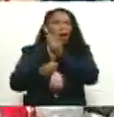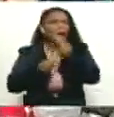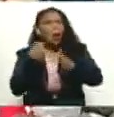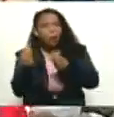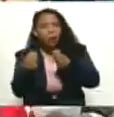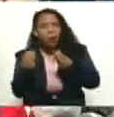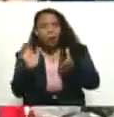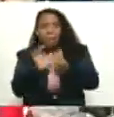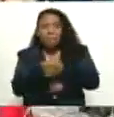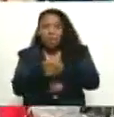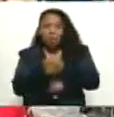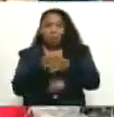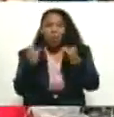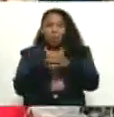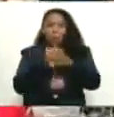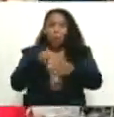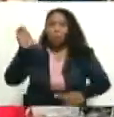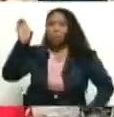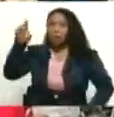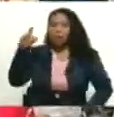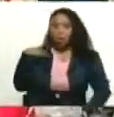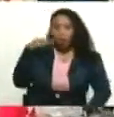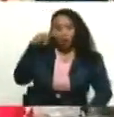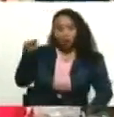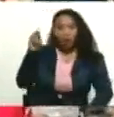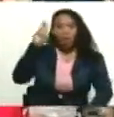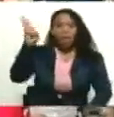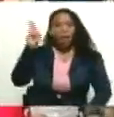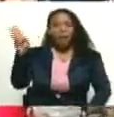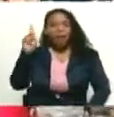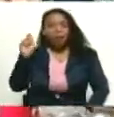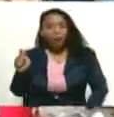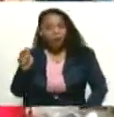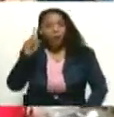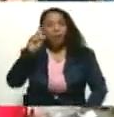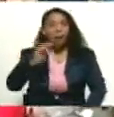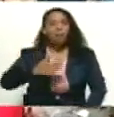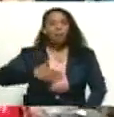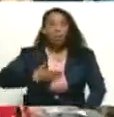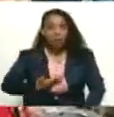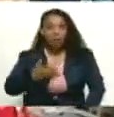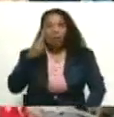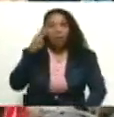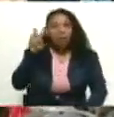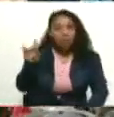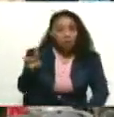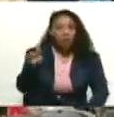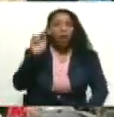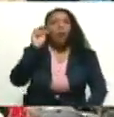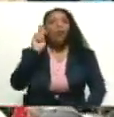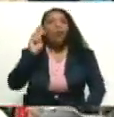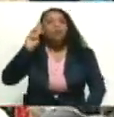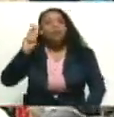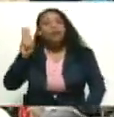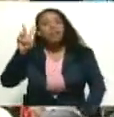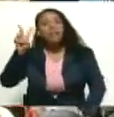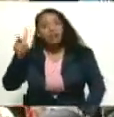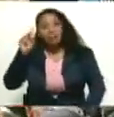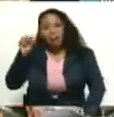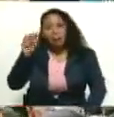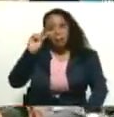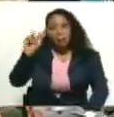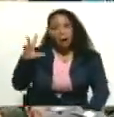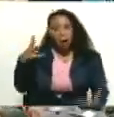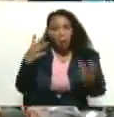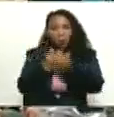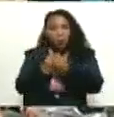pueblo patriótico presente que he visto por allí, del PPT, de Podemos, he visto los compañeros de la UPB marchando